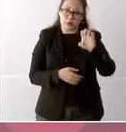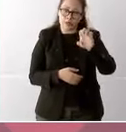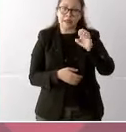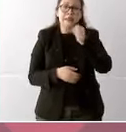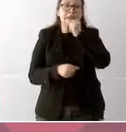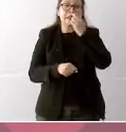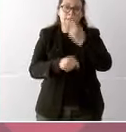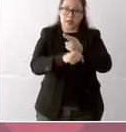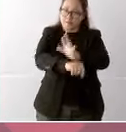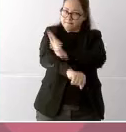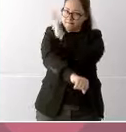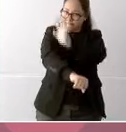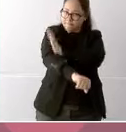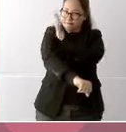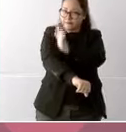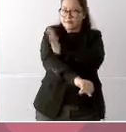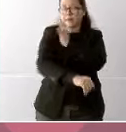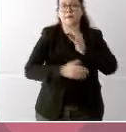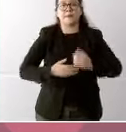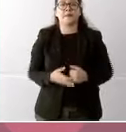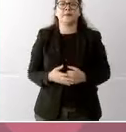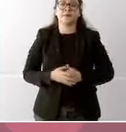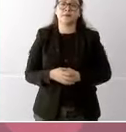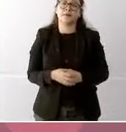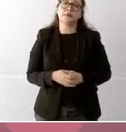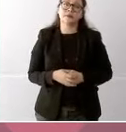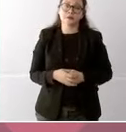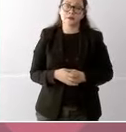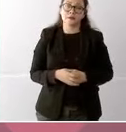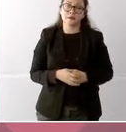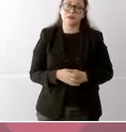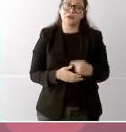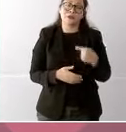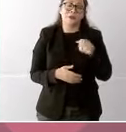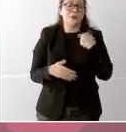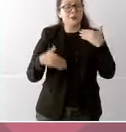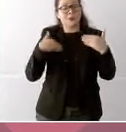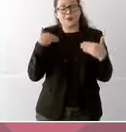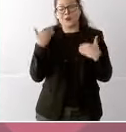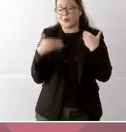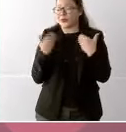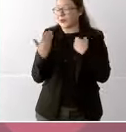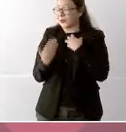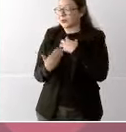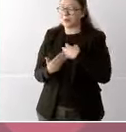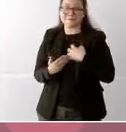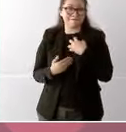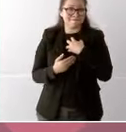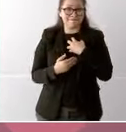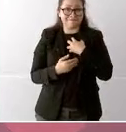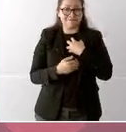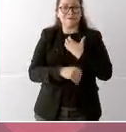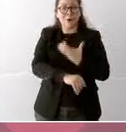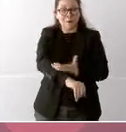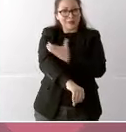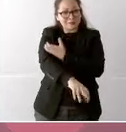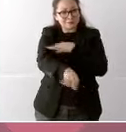de Energía. Tengo la dicha de contar con buenos